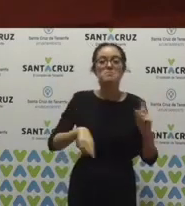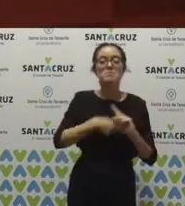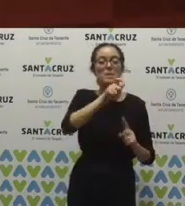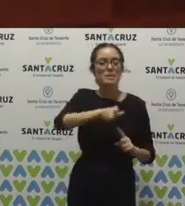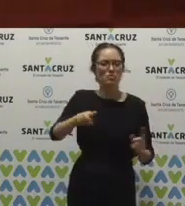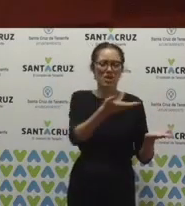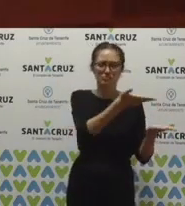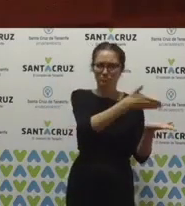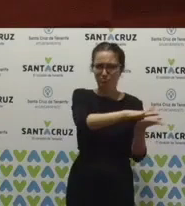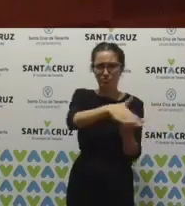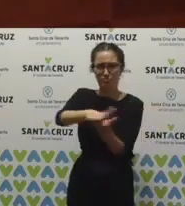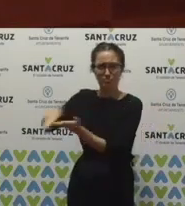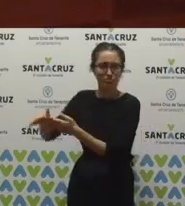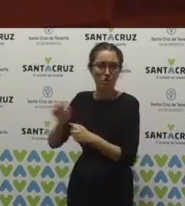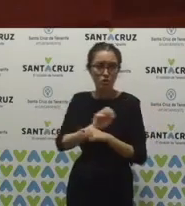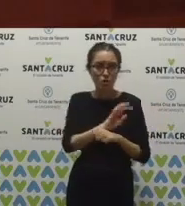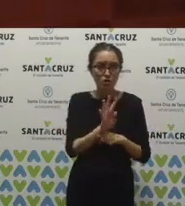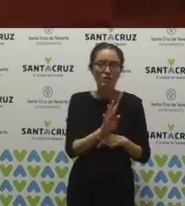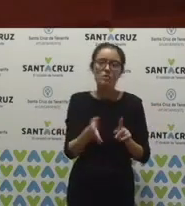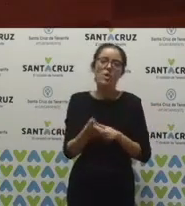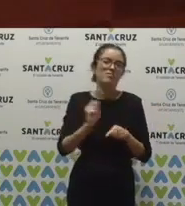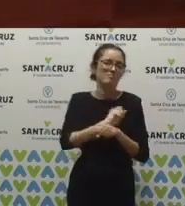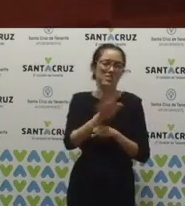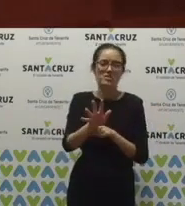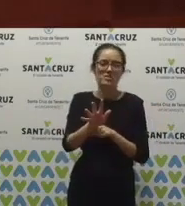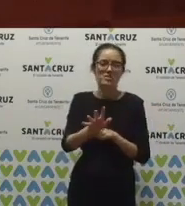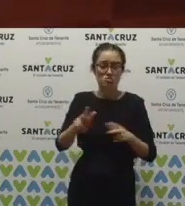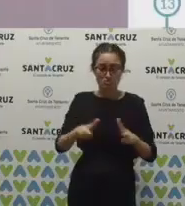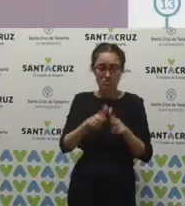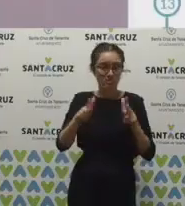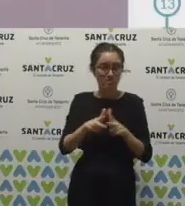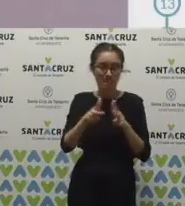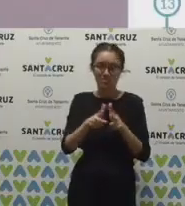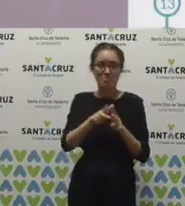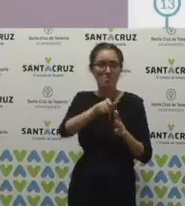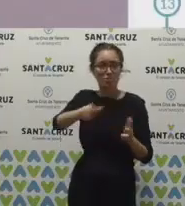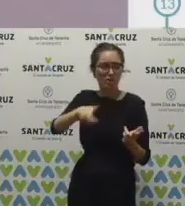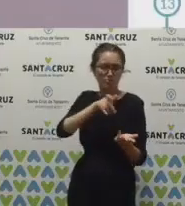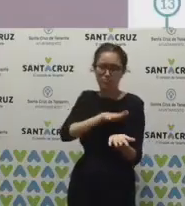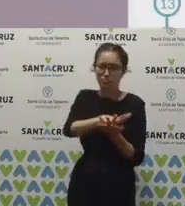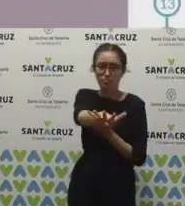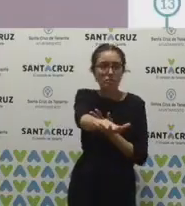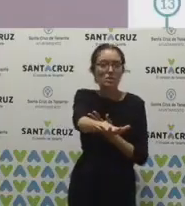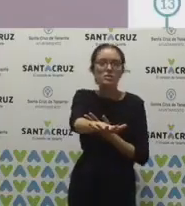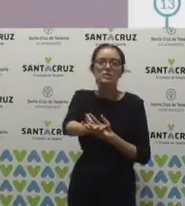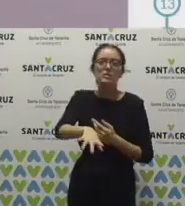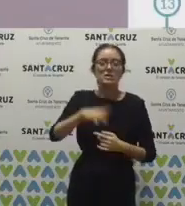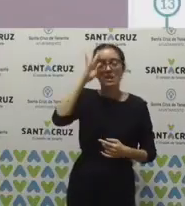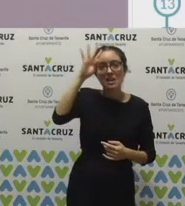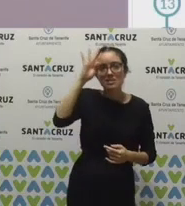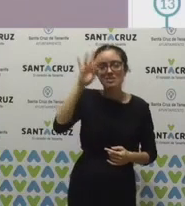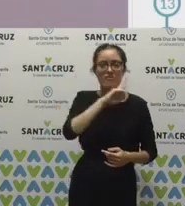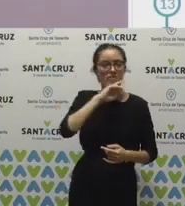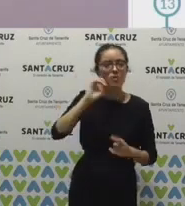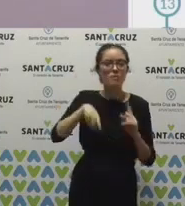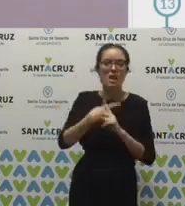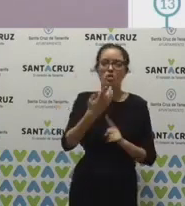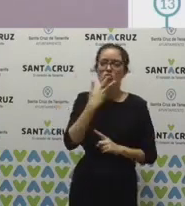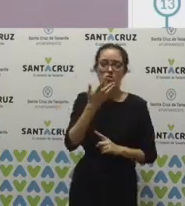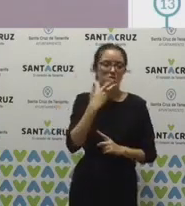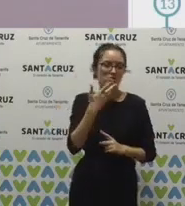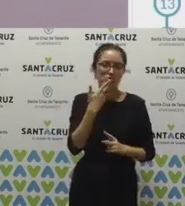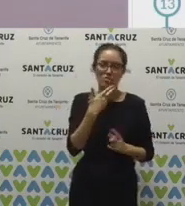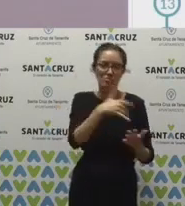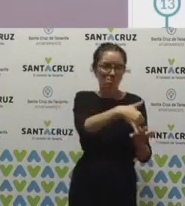el cómic 19 se ha convertido en una lacra social para muchísimas personas poniendo en jaque creencias valores y conocimientos con